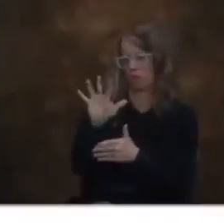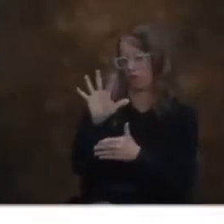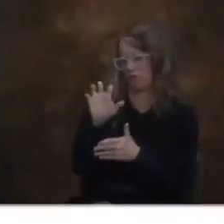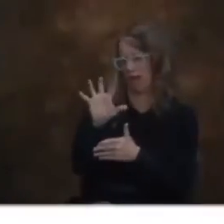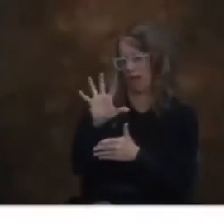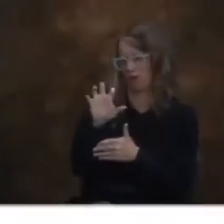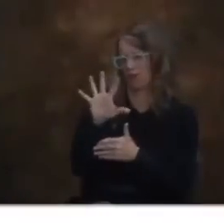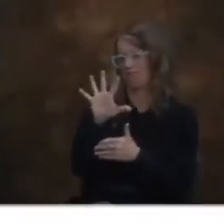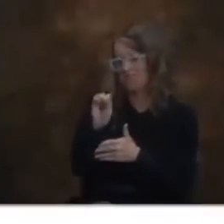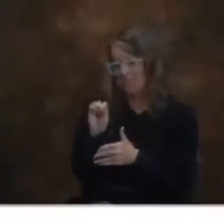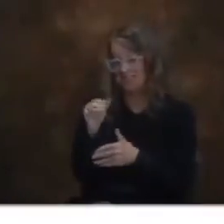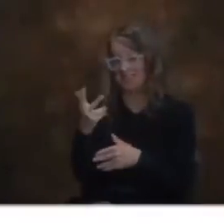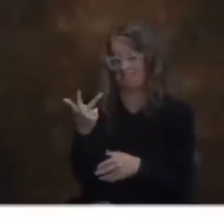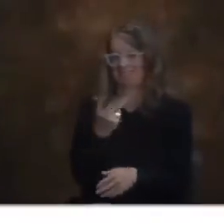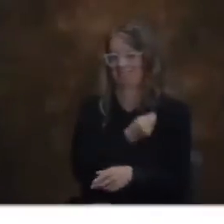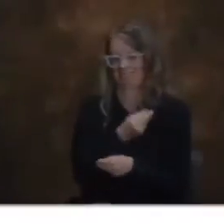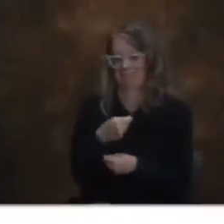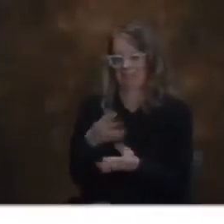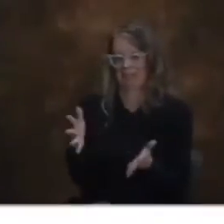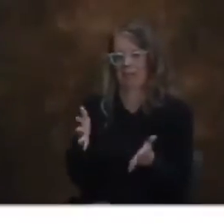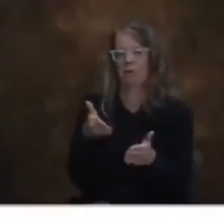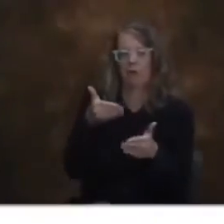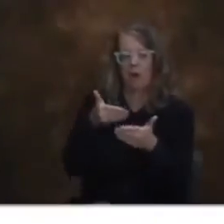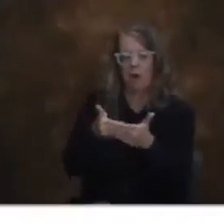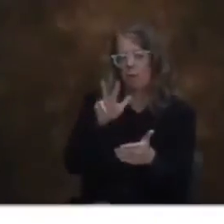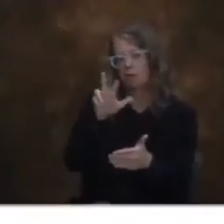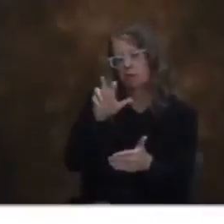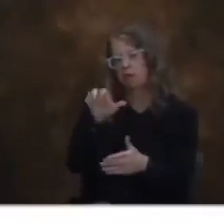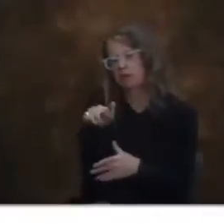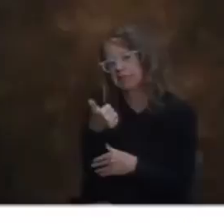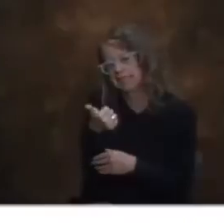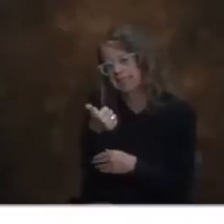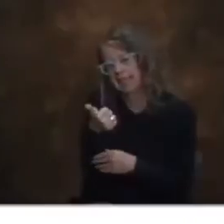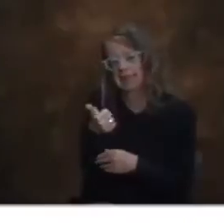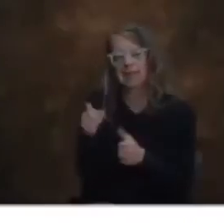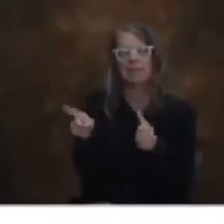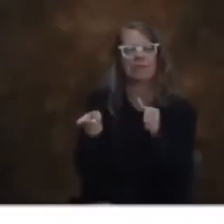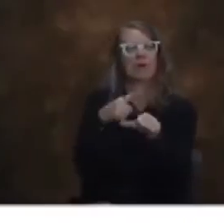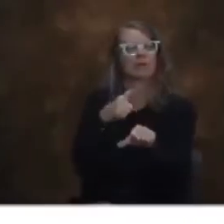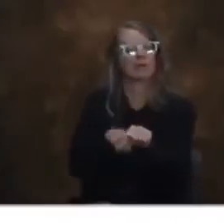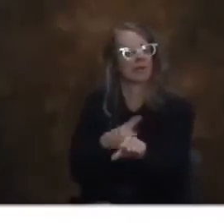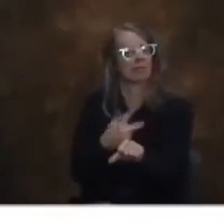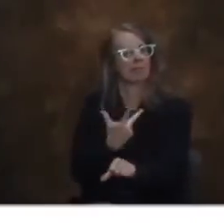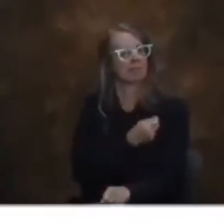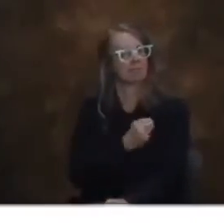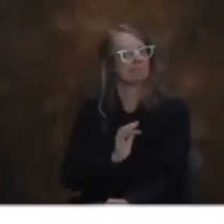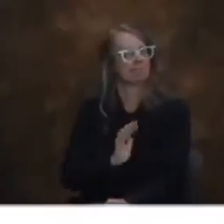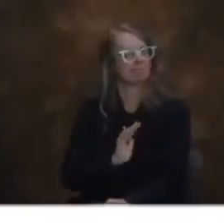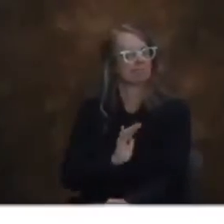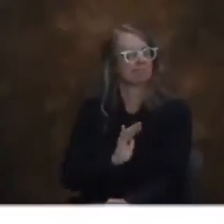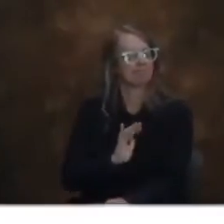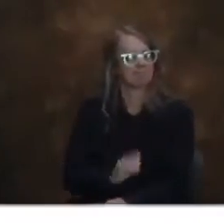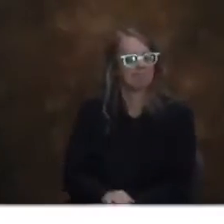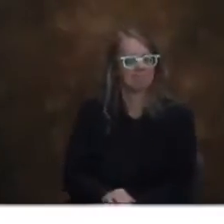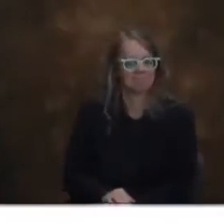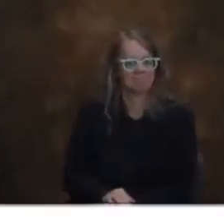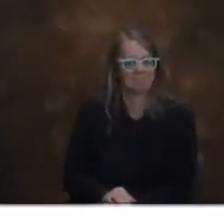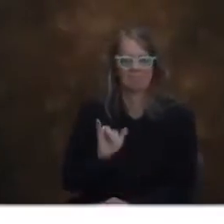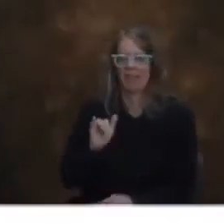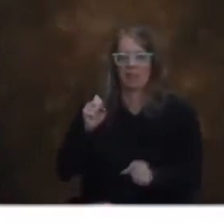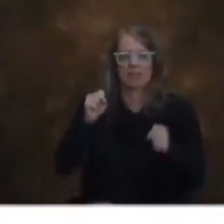550 dosis y casi 300 y es de esas dosis fueron primera la primera dosis para muchas personas